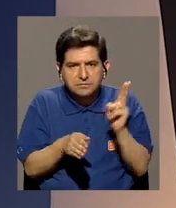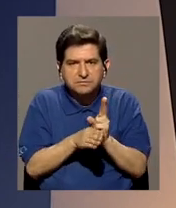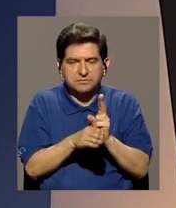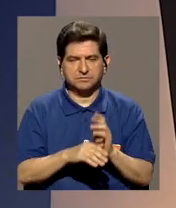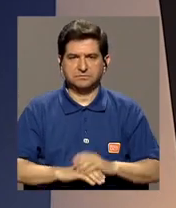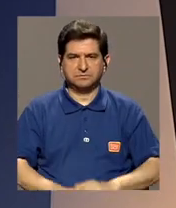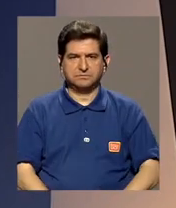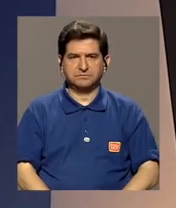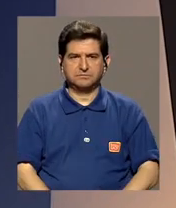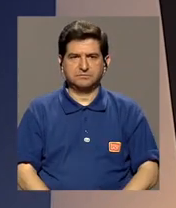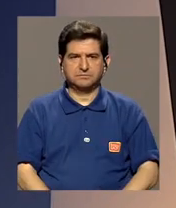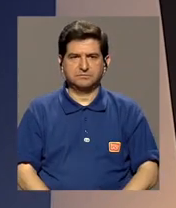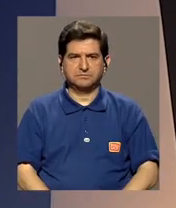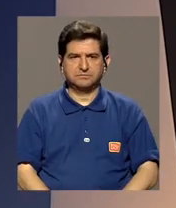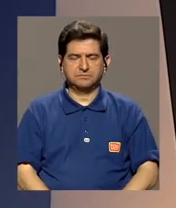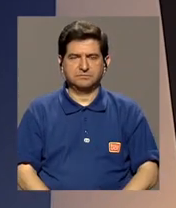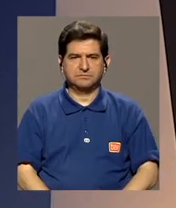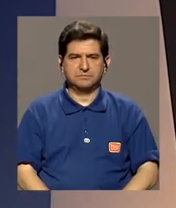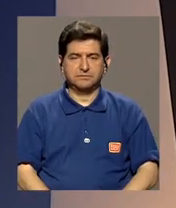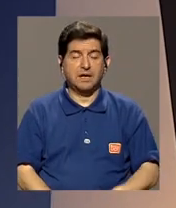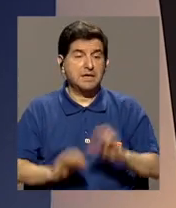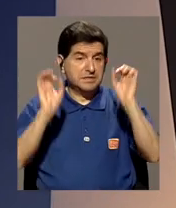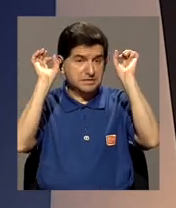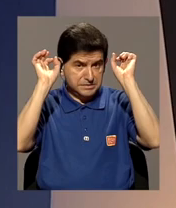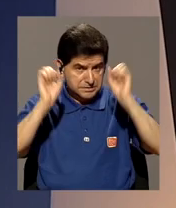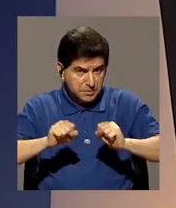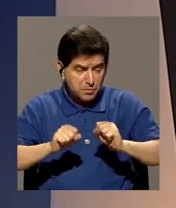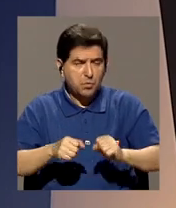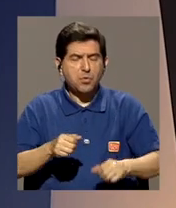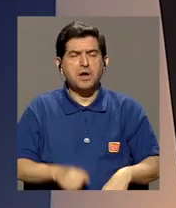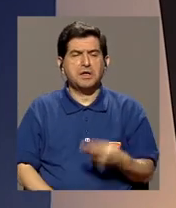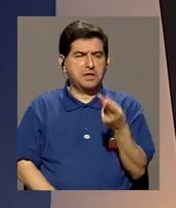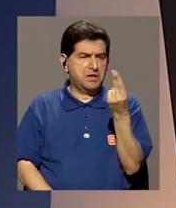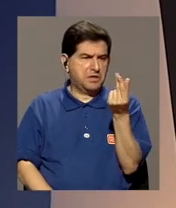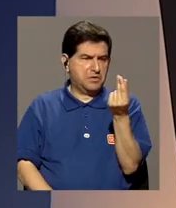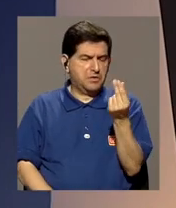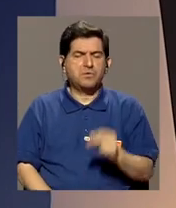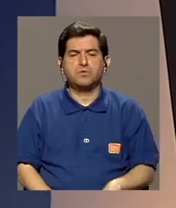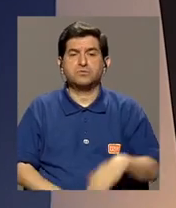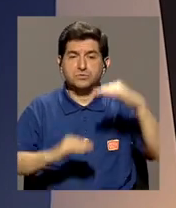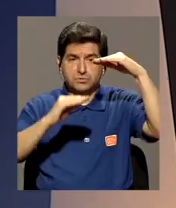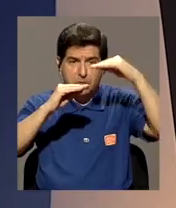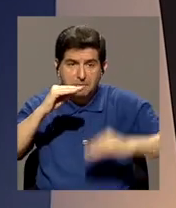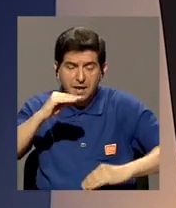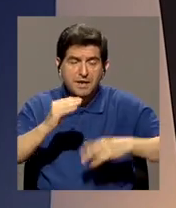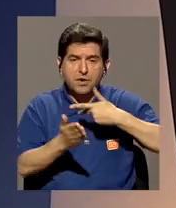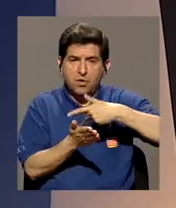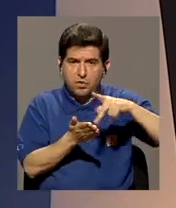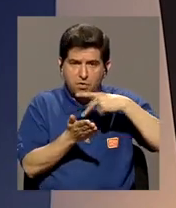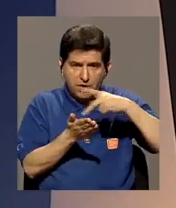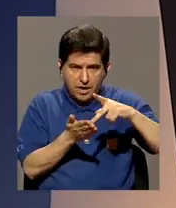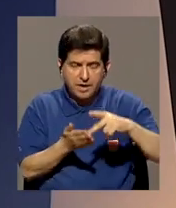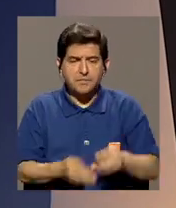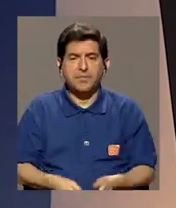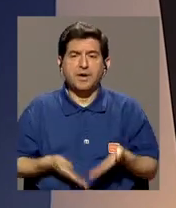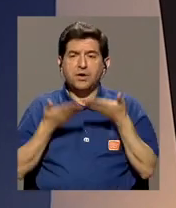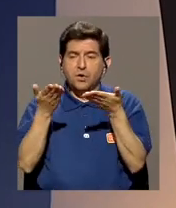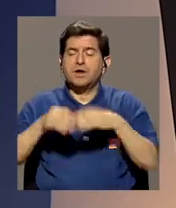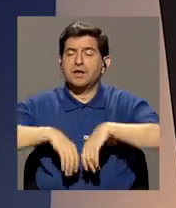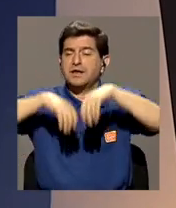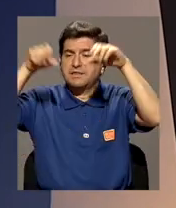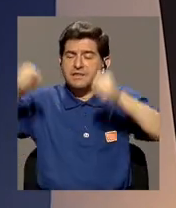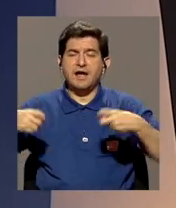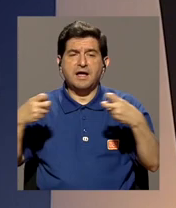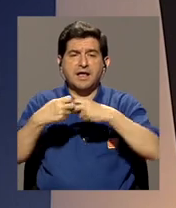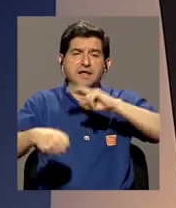consume este si es aún si lo logra a un costo inferior a la tarifa que está dándole